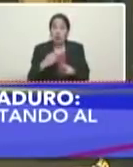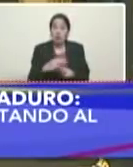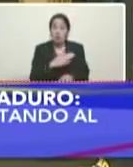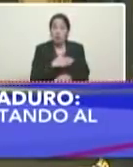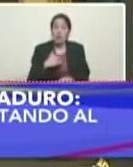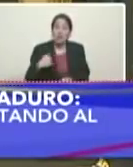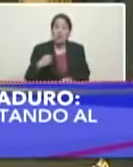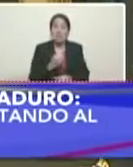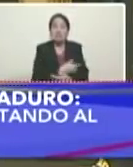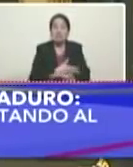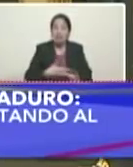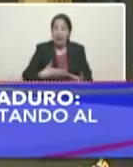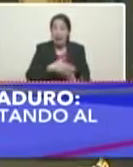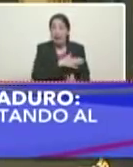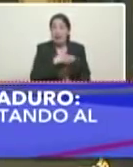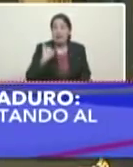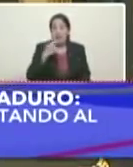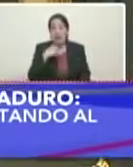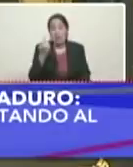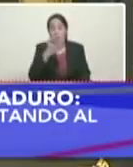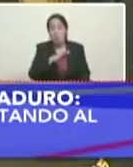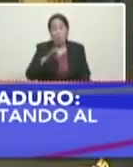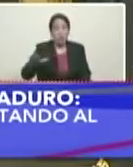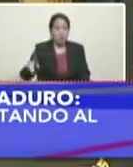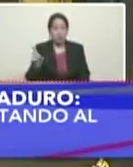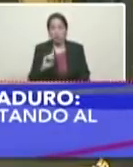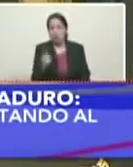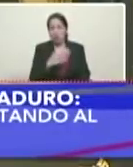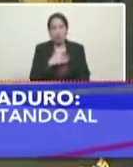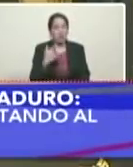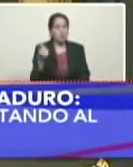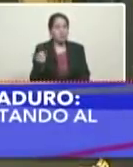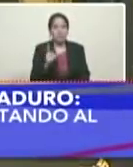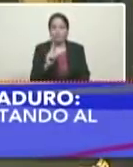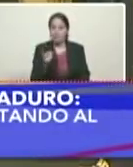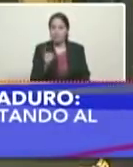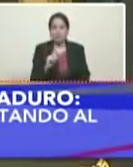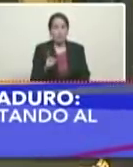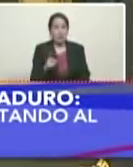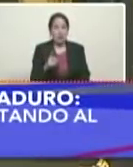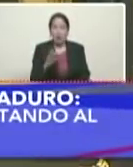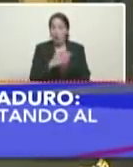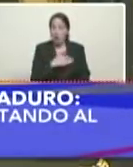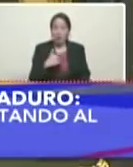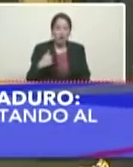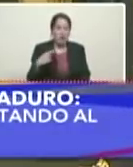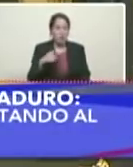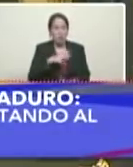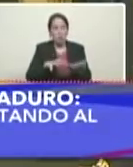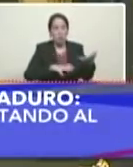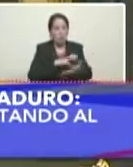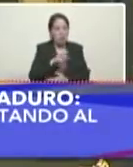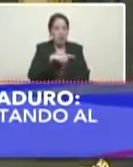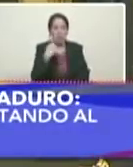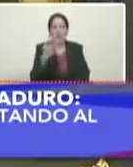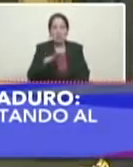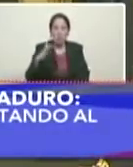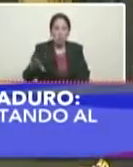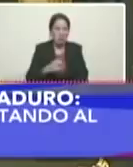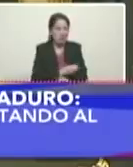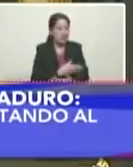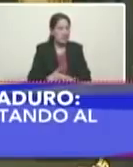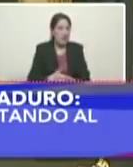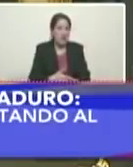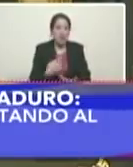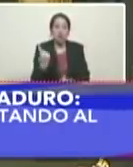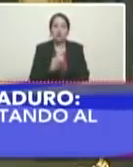quiere sangre y yo no quiero nosotros no queremos ni violencia ni muertos ni sangre queremos paz